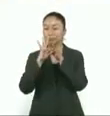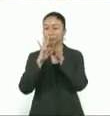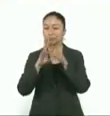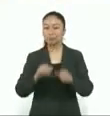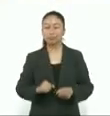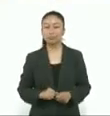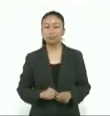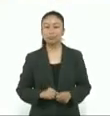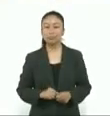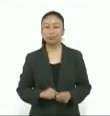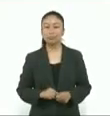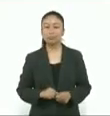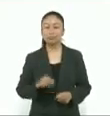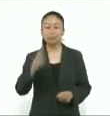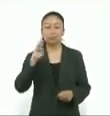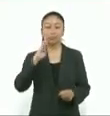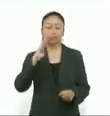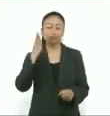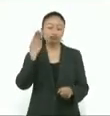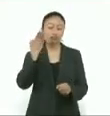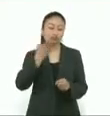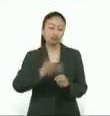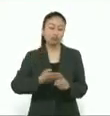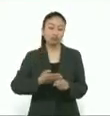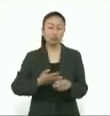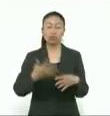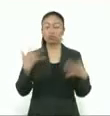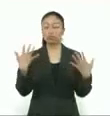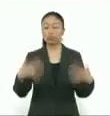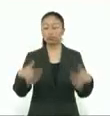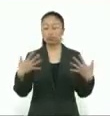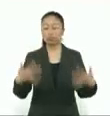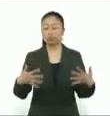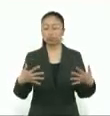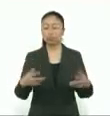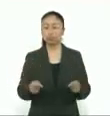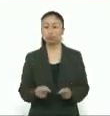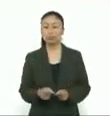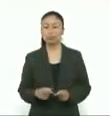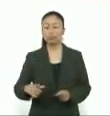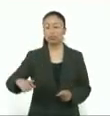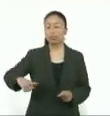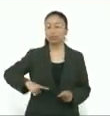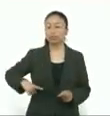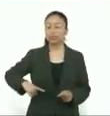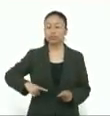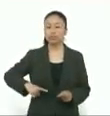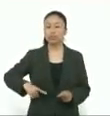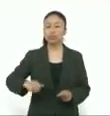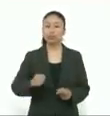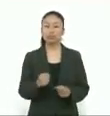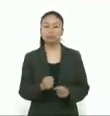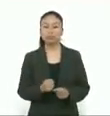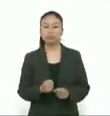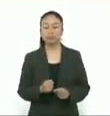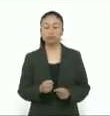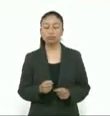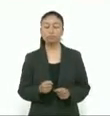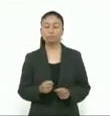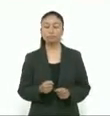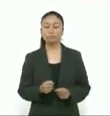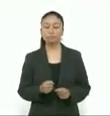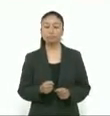una enorme responsabilidad de gobernar a ras de piso. Somos